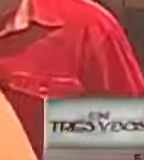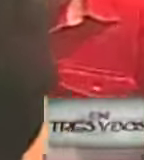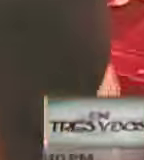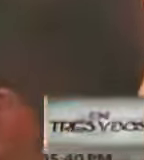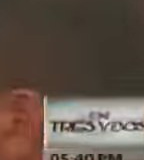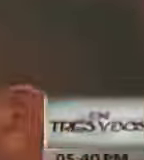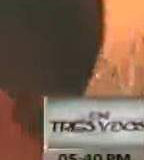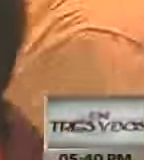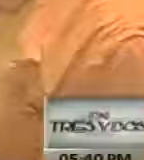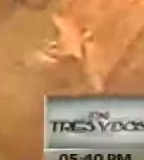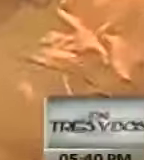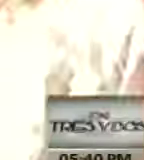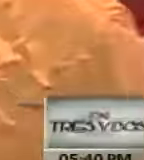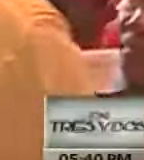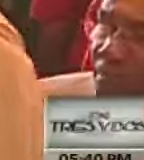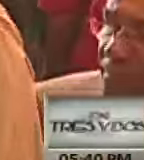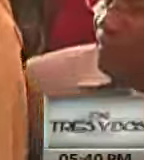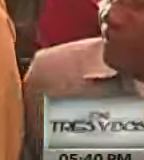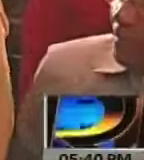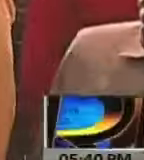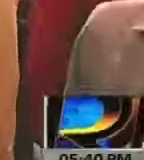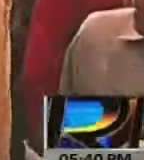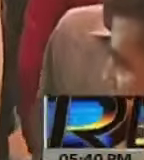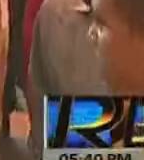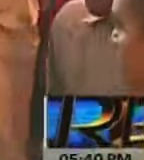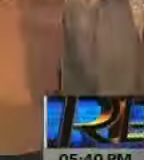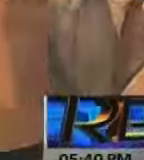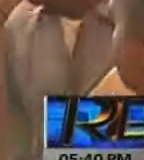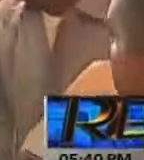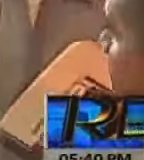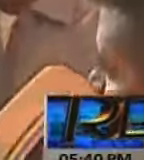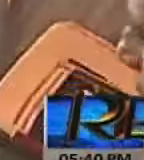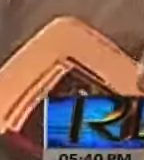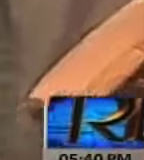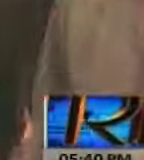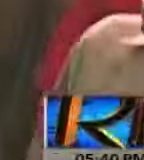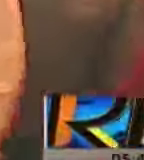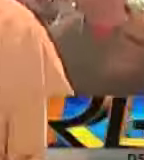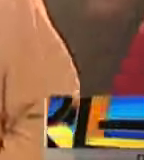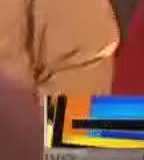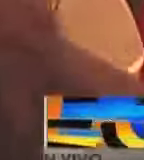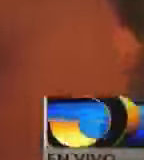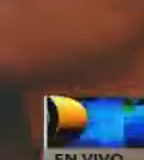de esta emergencia económica.